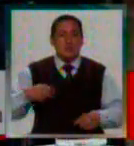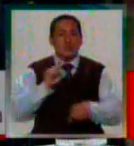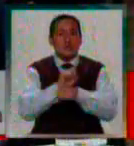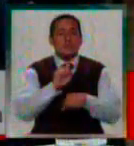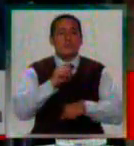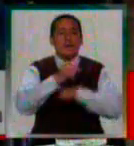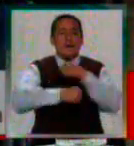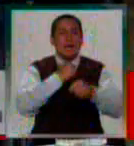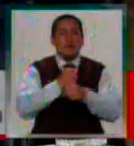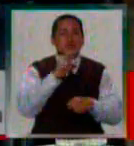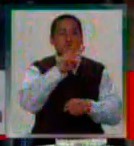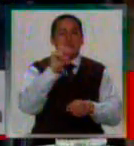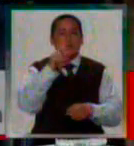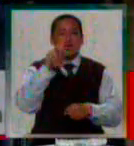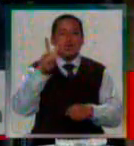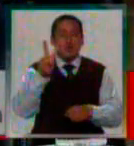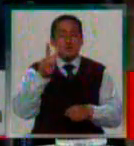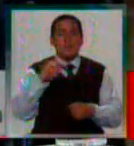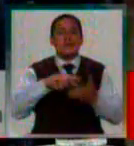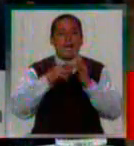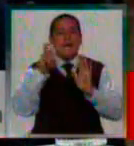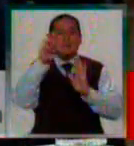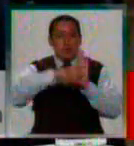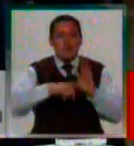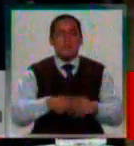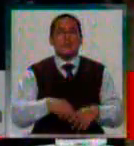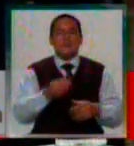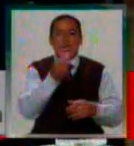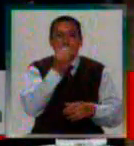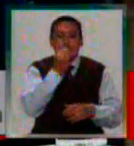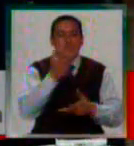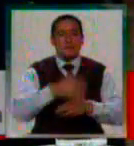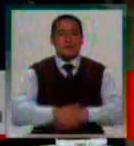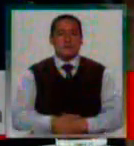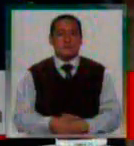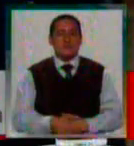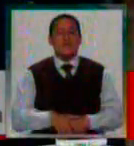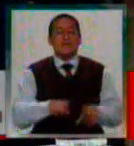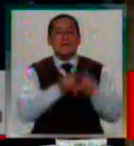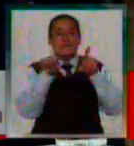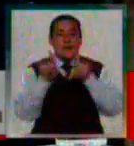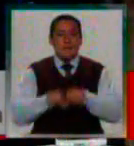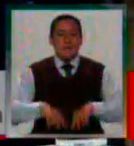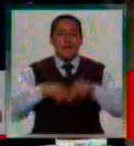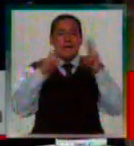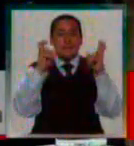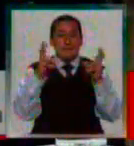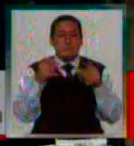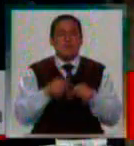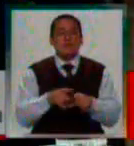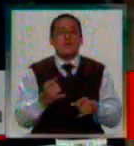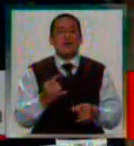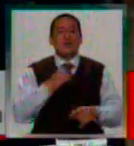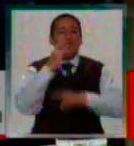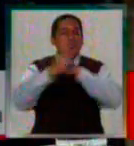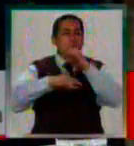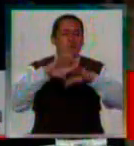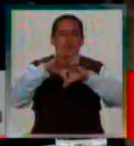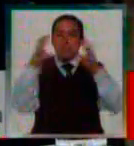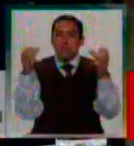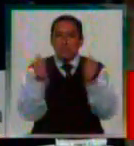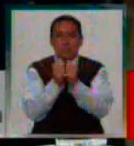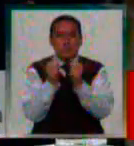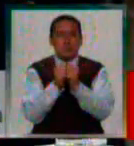2012 está metido ahí el programa de nutrición y también lo que estamos haciendo es la universalización de la